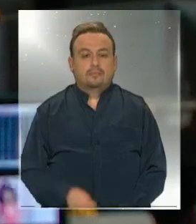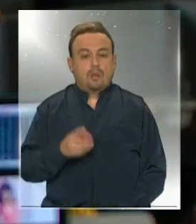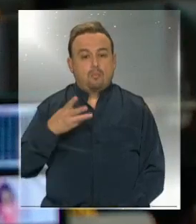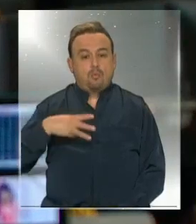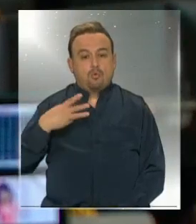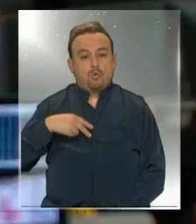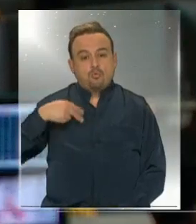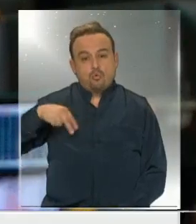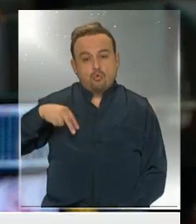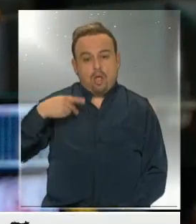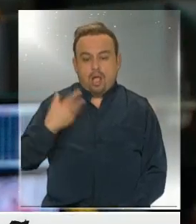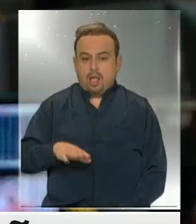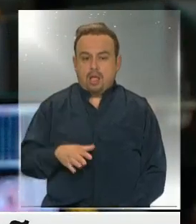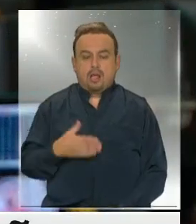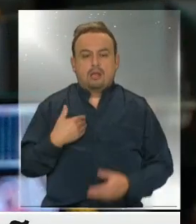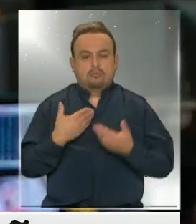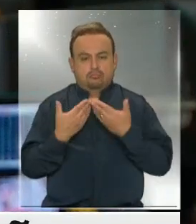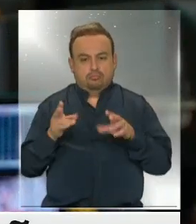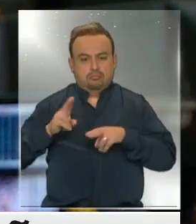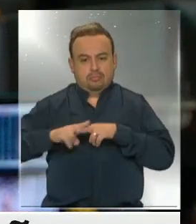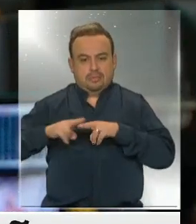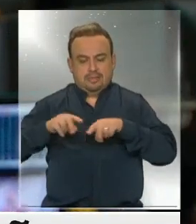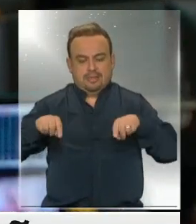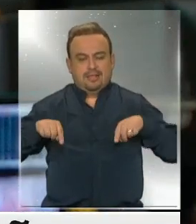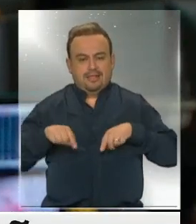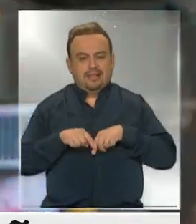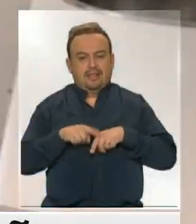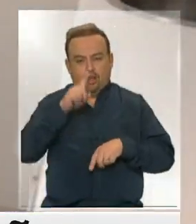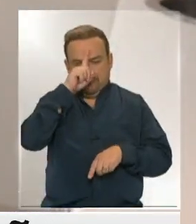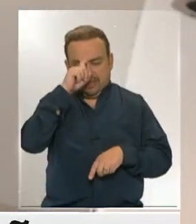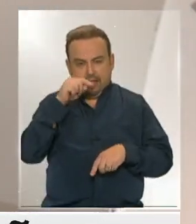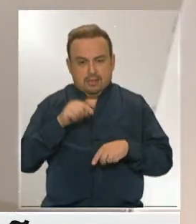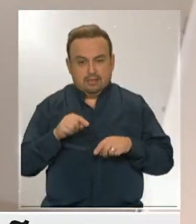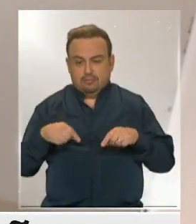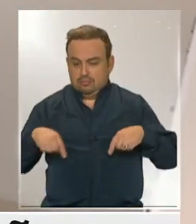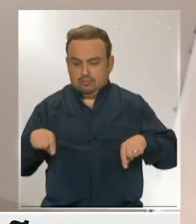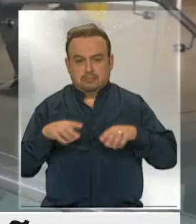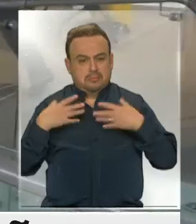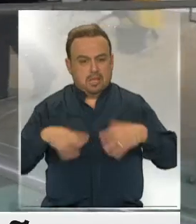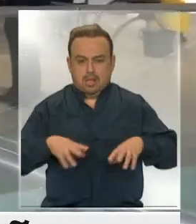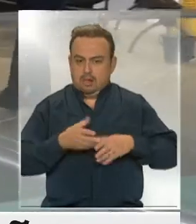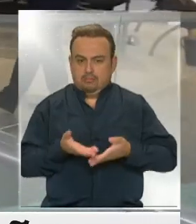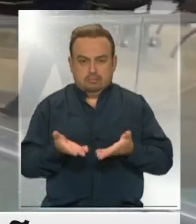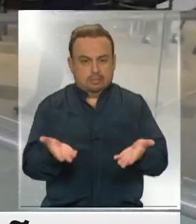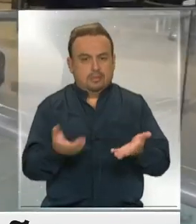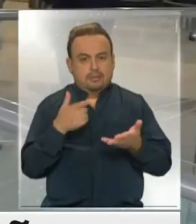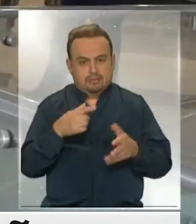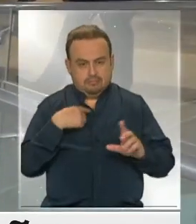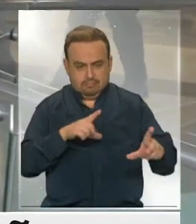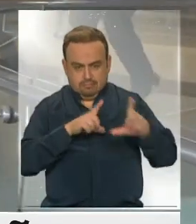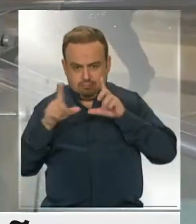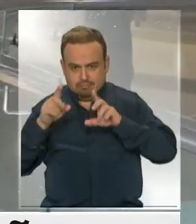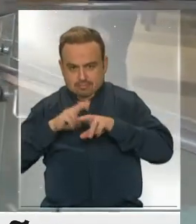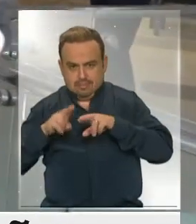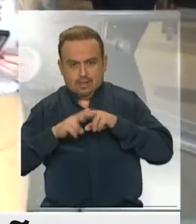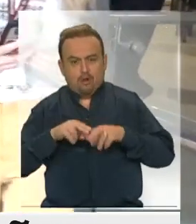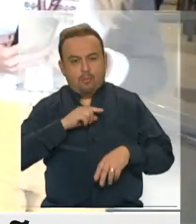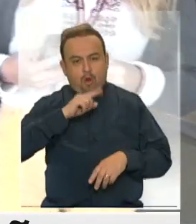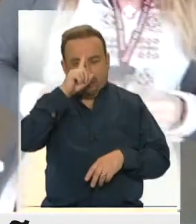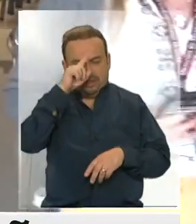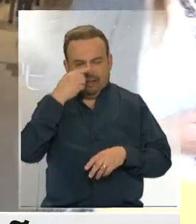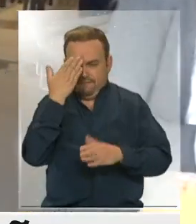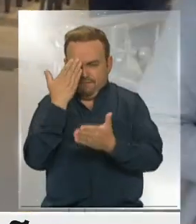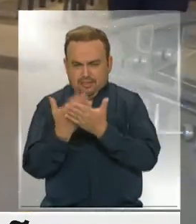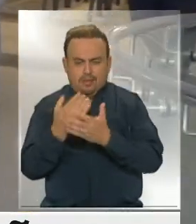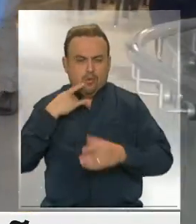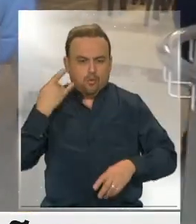El municipio de Ñuñoa concluyó la habilitación de una clínica comunal, recinto que ya se encuentra disponible, como vemos en imágenes, como hospital de campaña para enfrentar